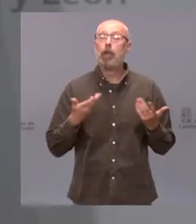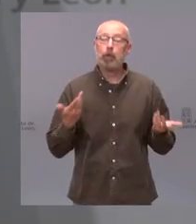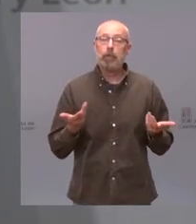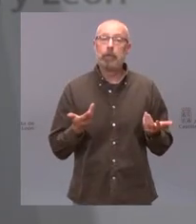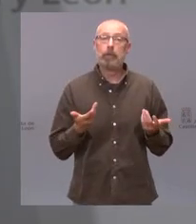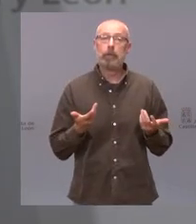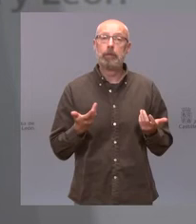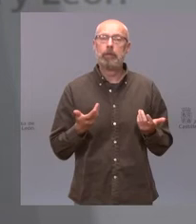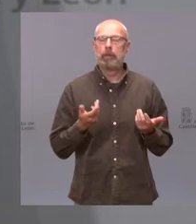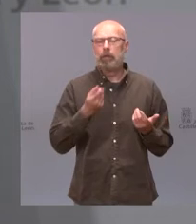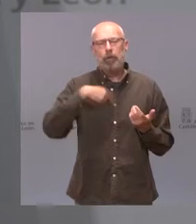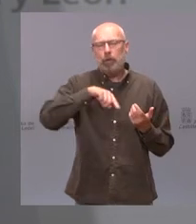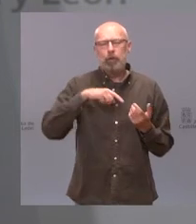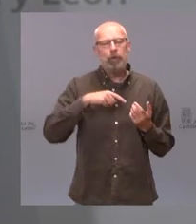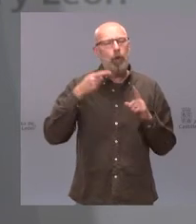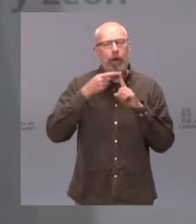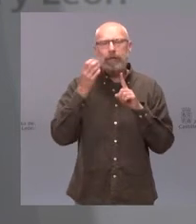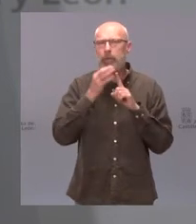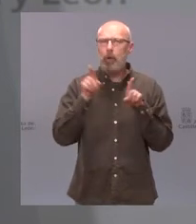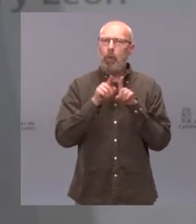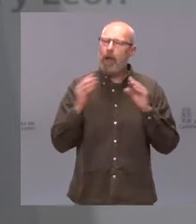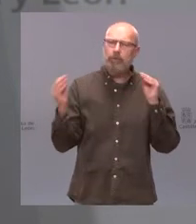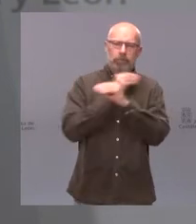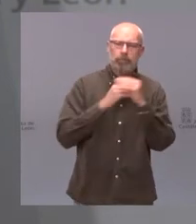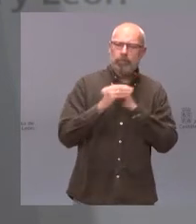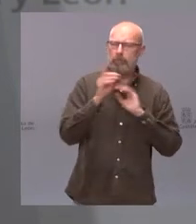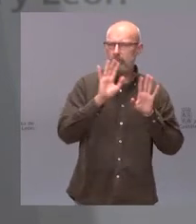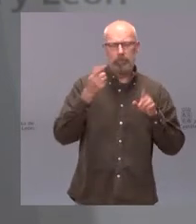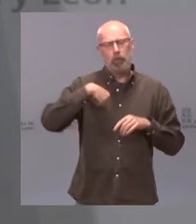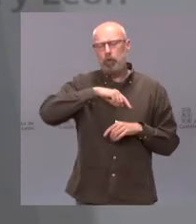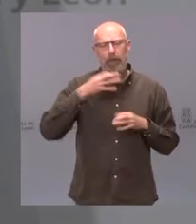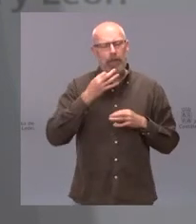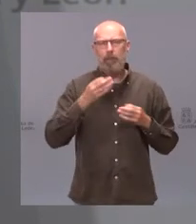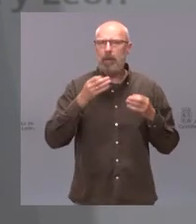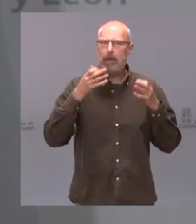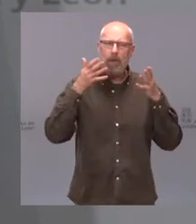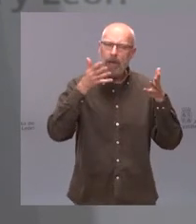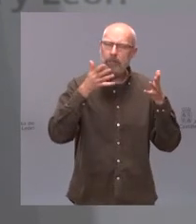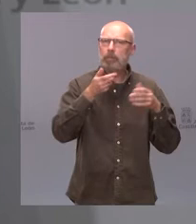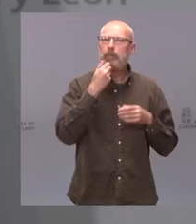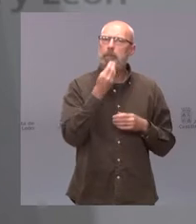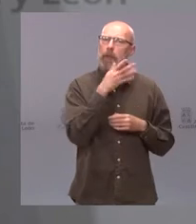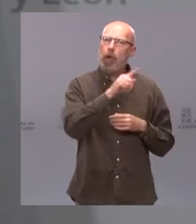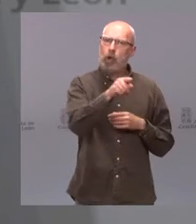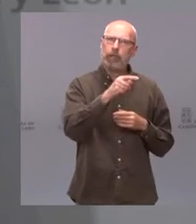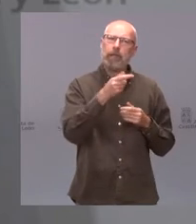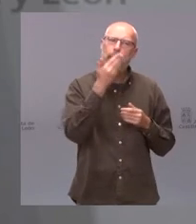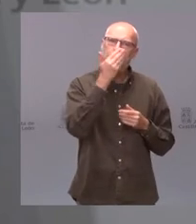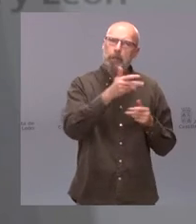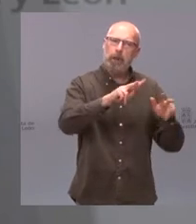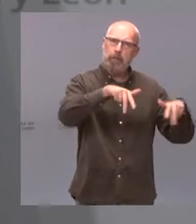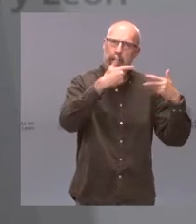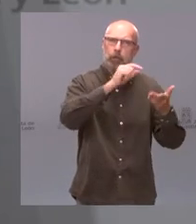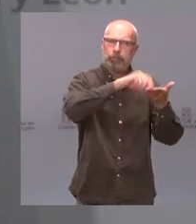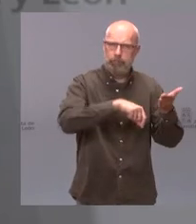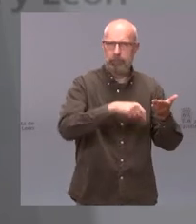incurrir en contradicciones, nosotros vamos a recomendar la existencia de un consentimiento informado en ambas situaciones,